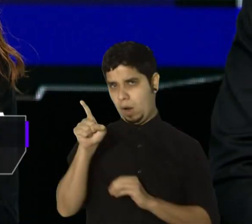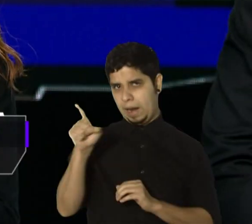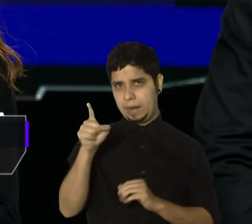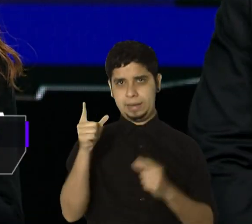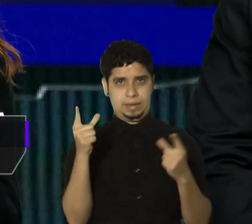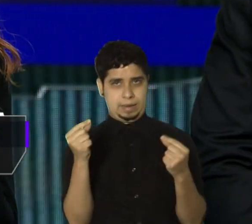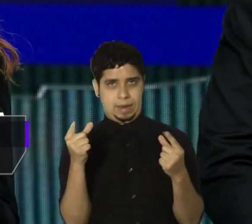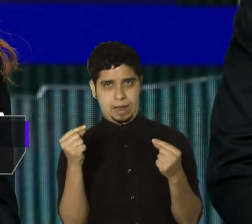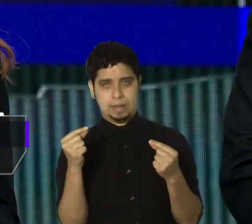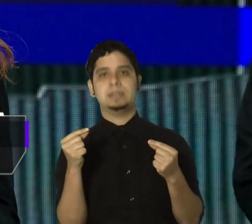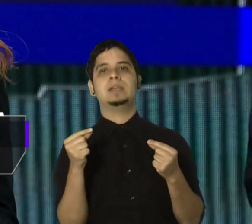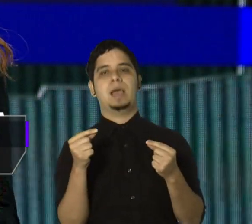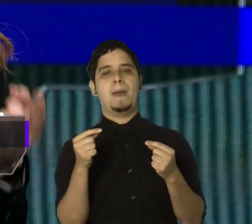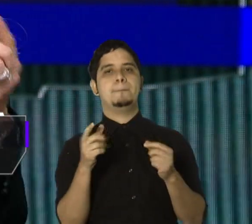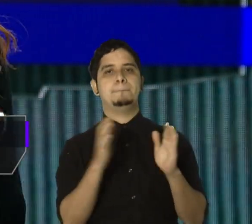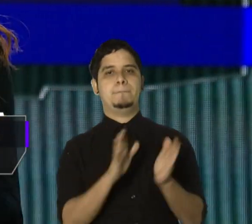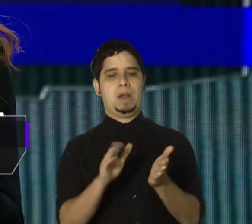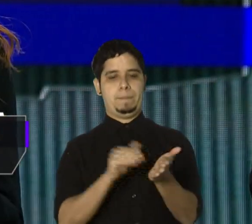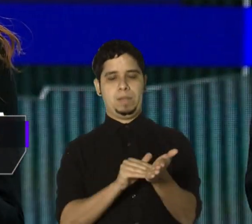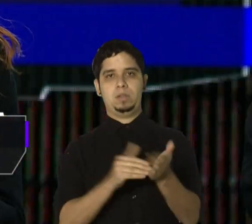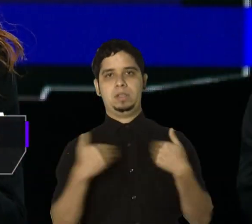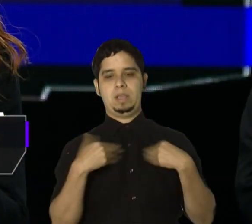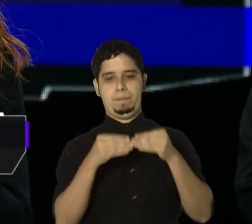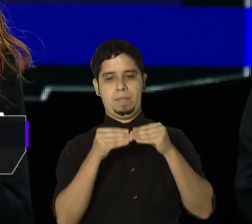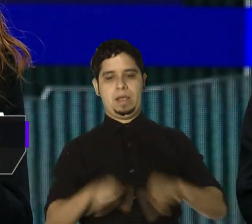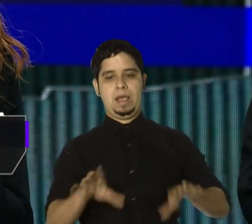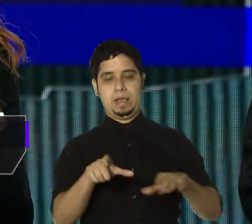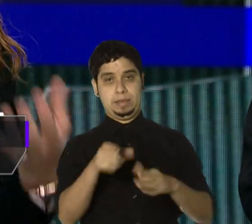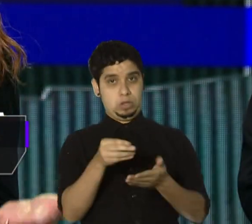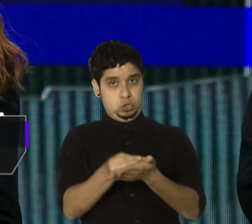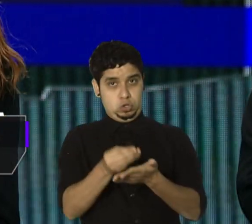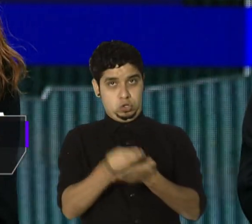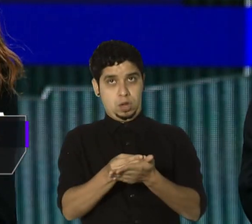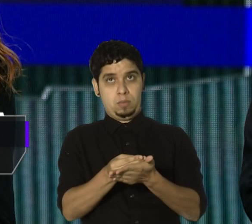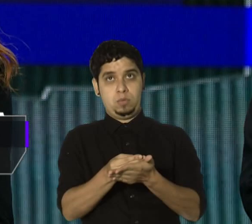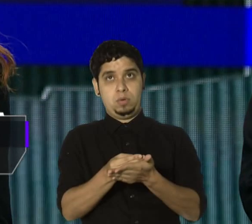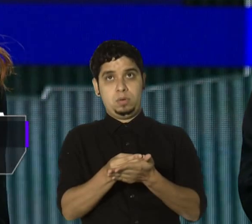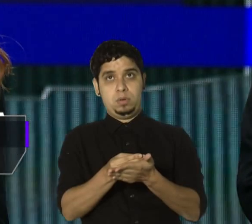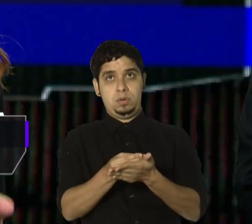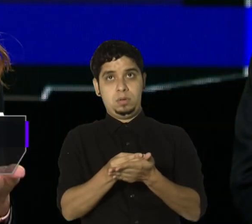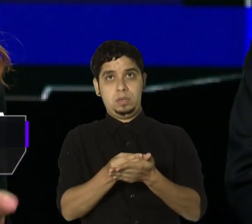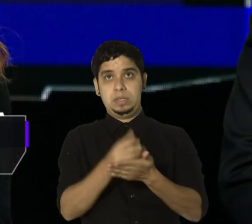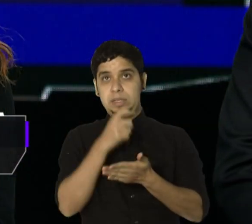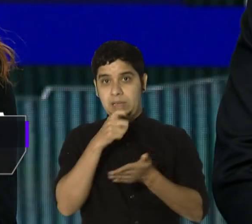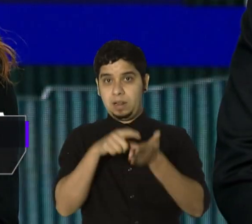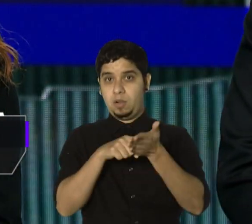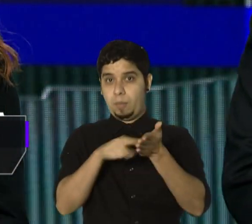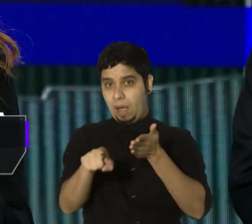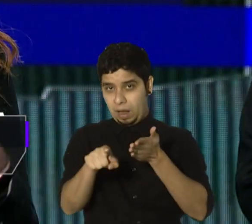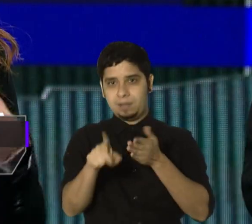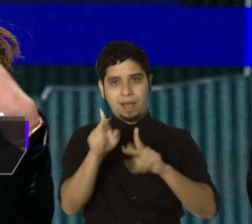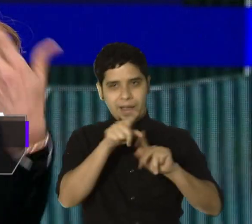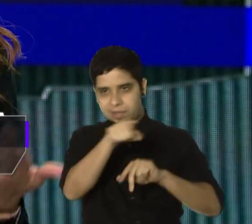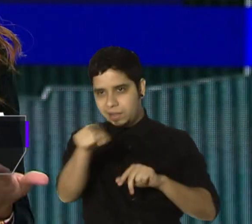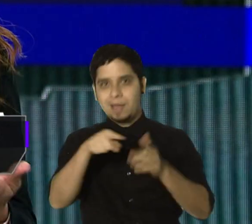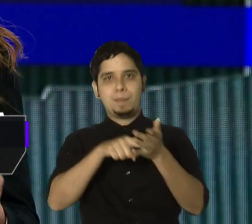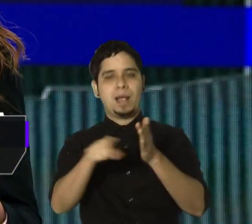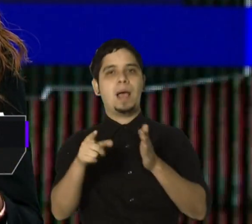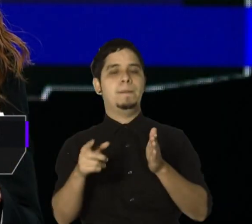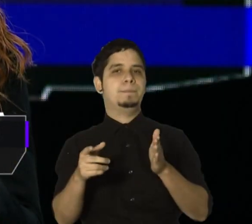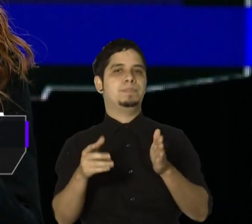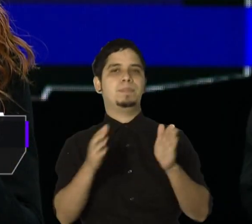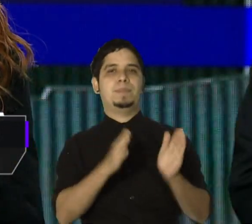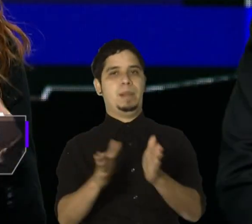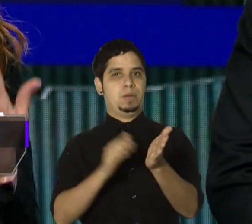genera pérdidas a un plan médico, esos costos terminan siendo pagados por los beneficiarios. Entonces, suben las